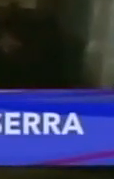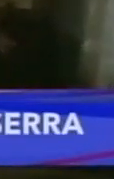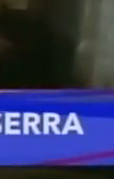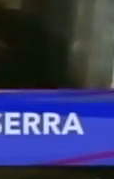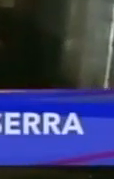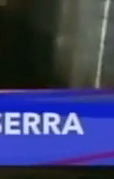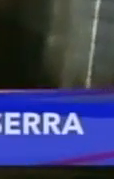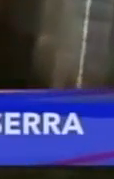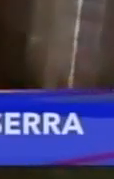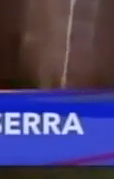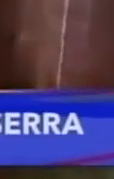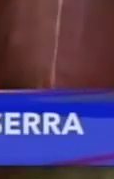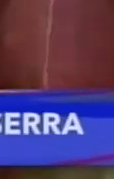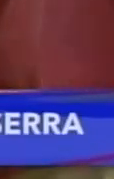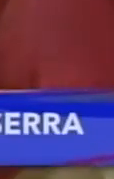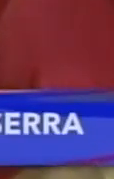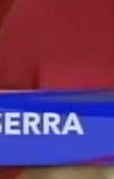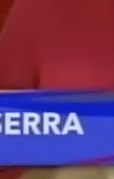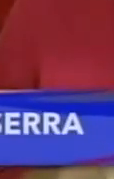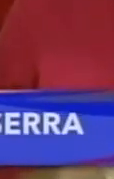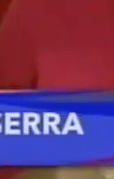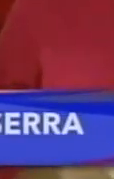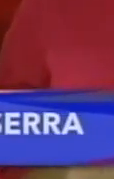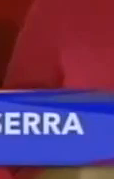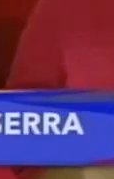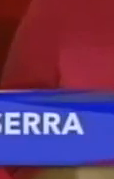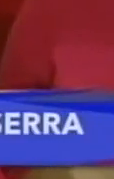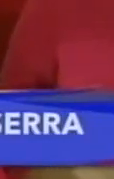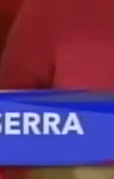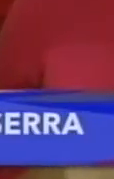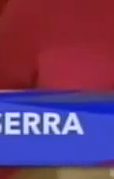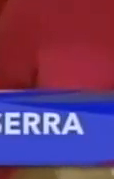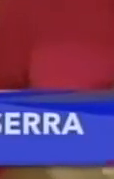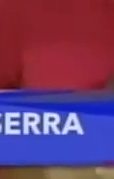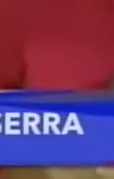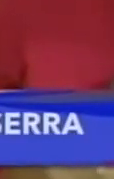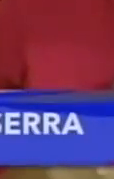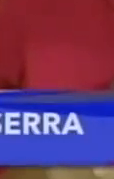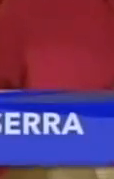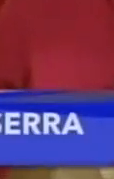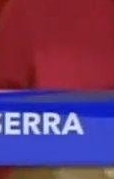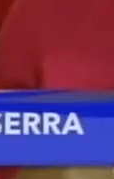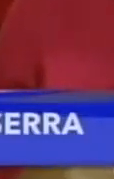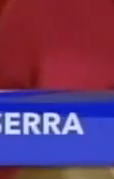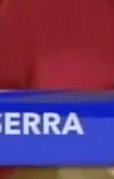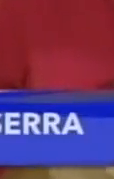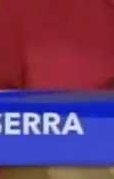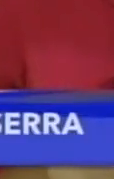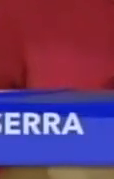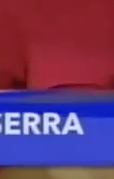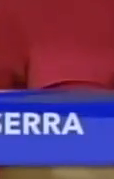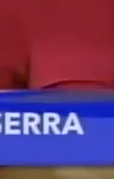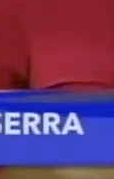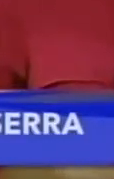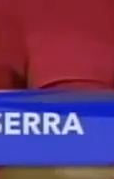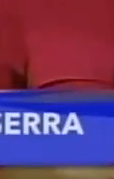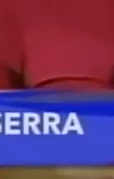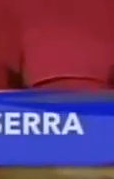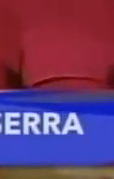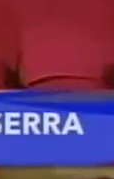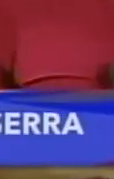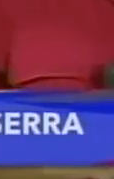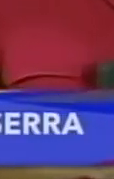desayuno, su almuerzo, su merienda. Gracias, presidente. Esto solamente se logra en la